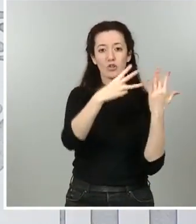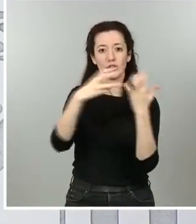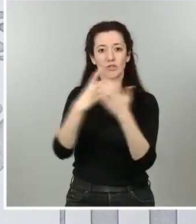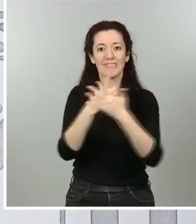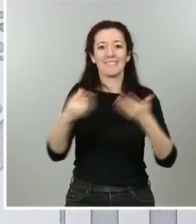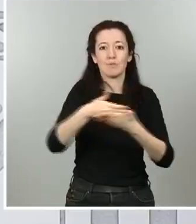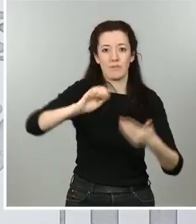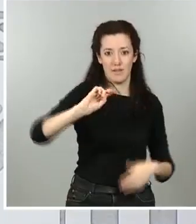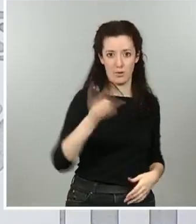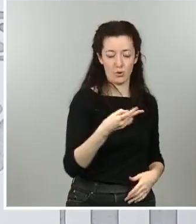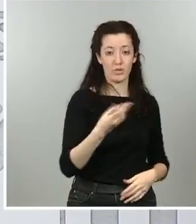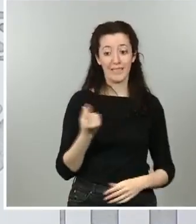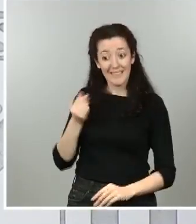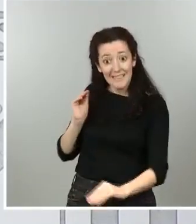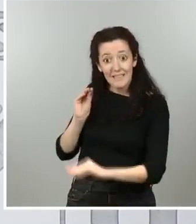ha inyectado